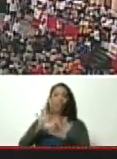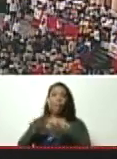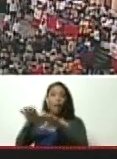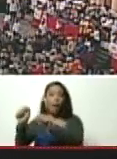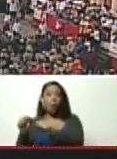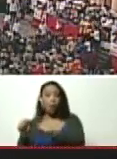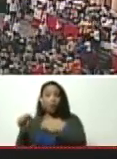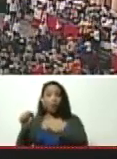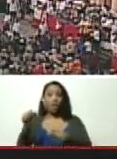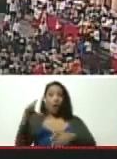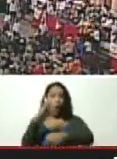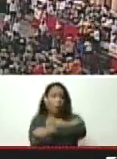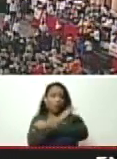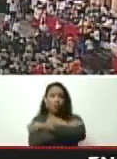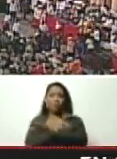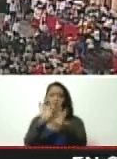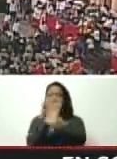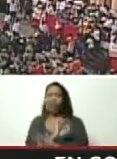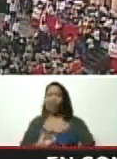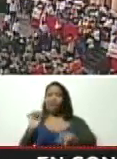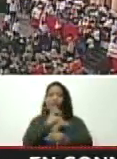por la oligarquía.